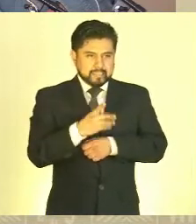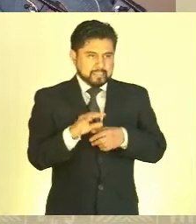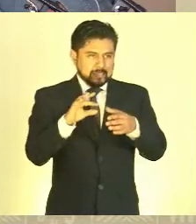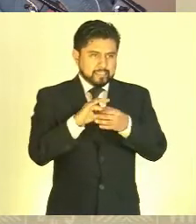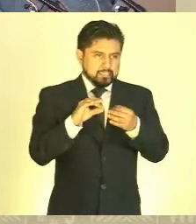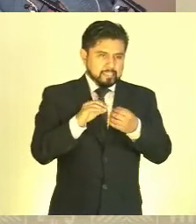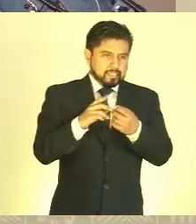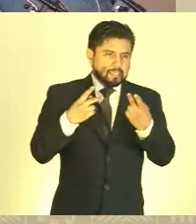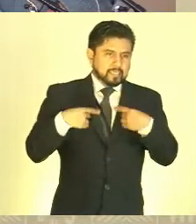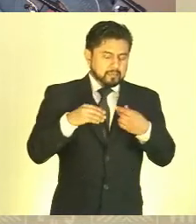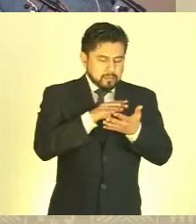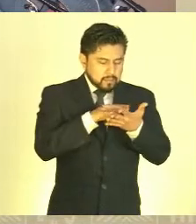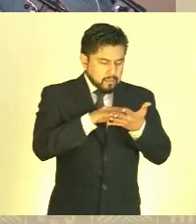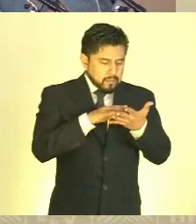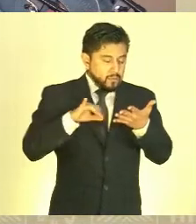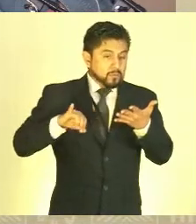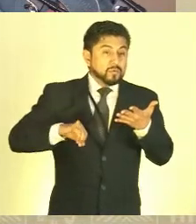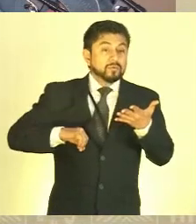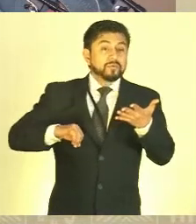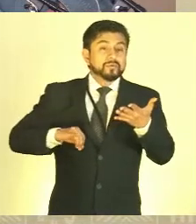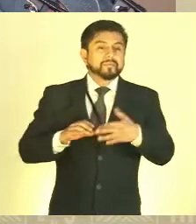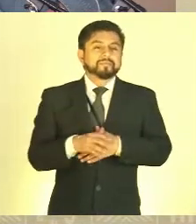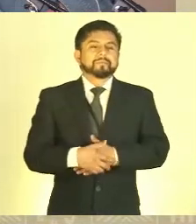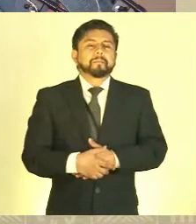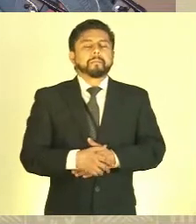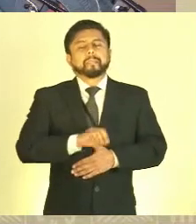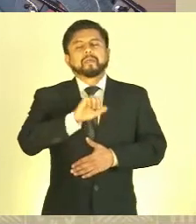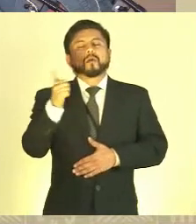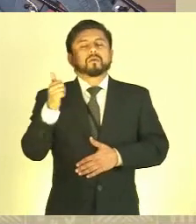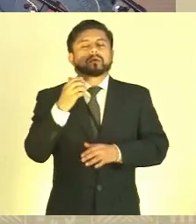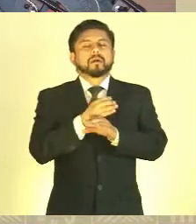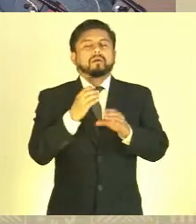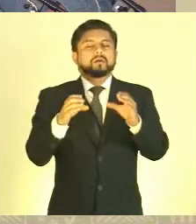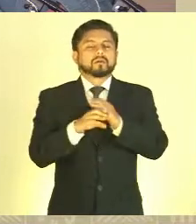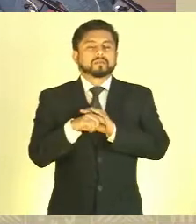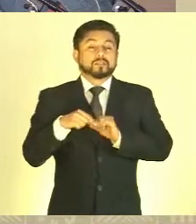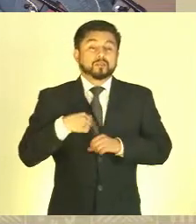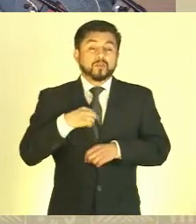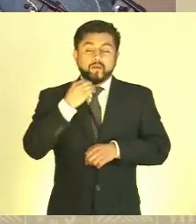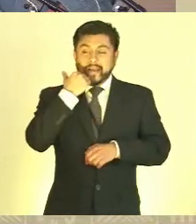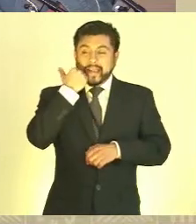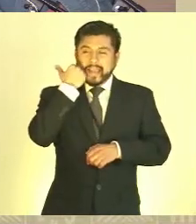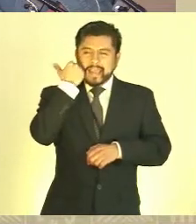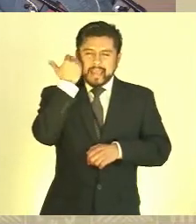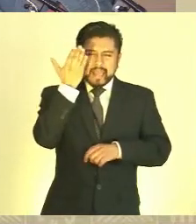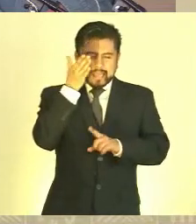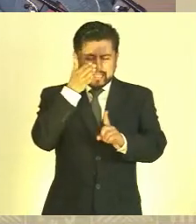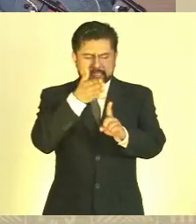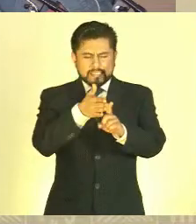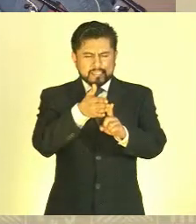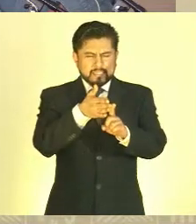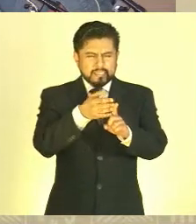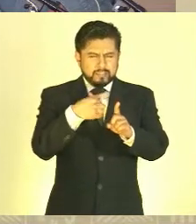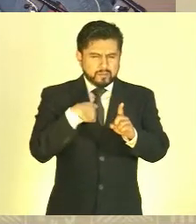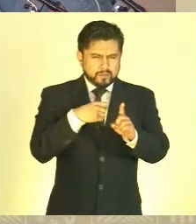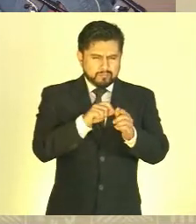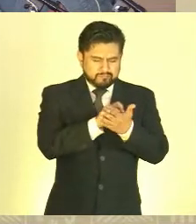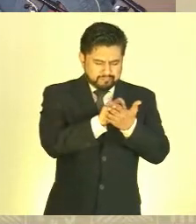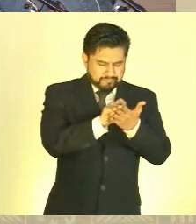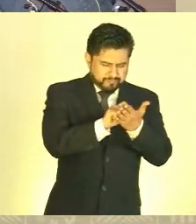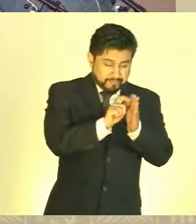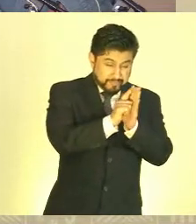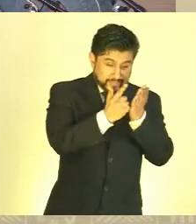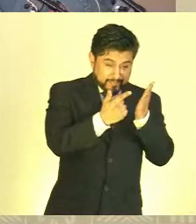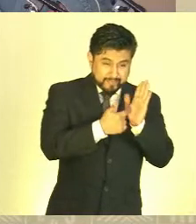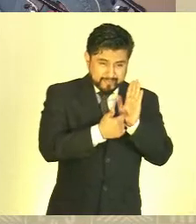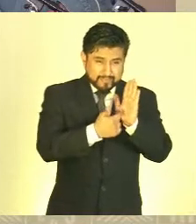novelas. Una cosa que yo quería hacer con esta novela era